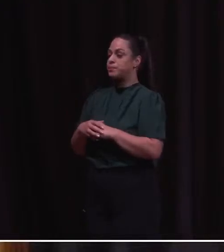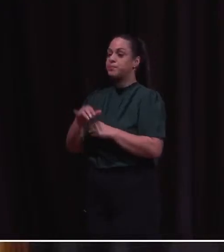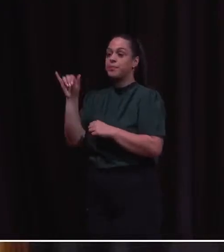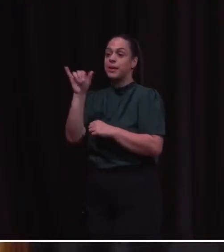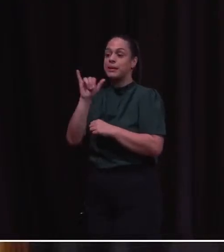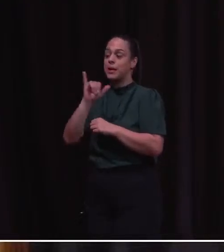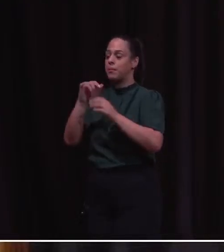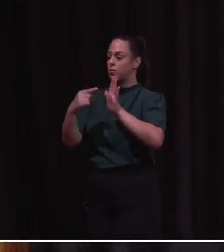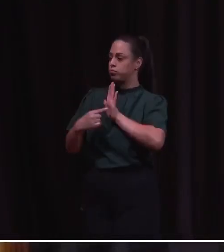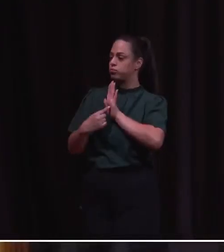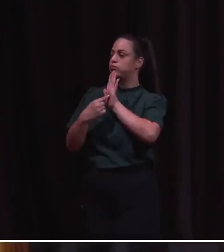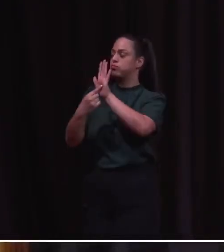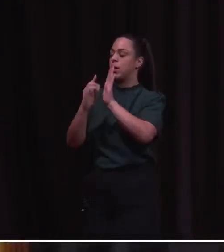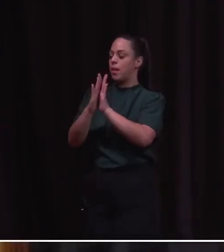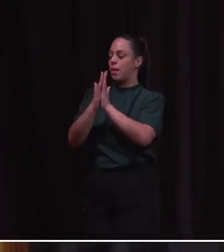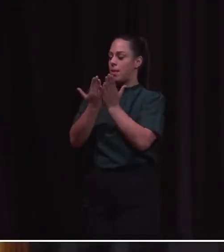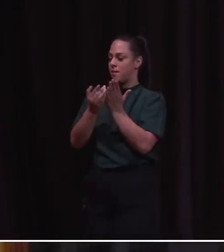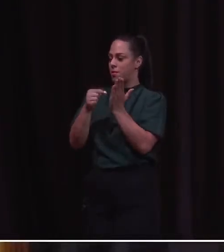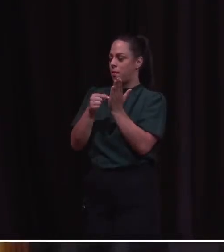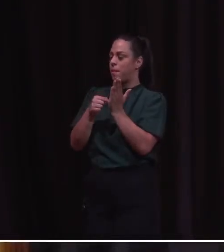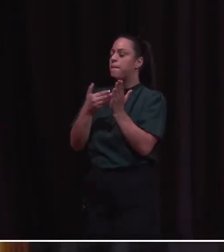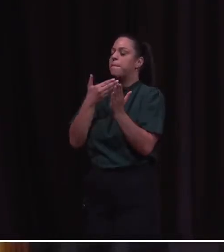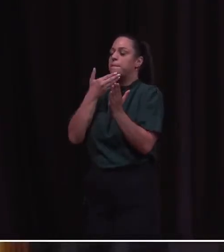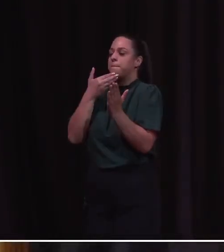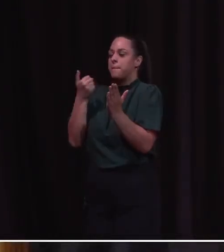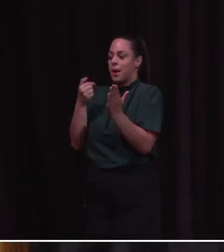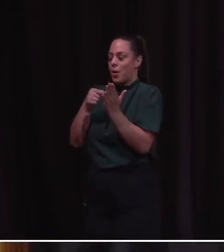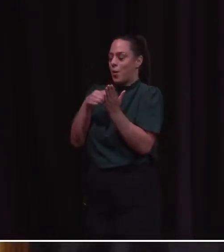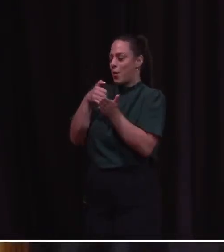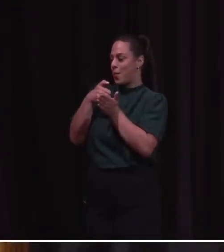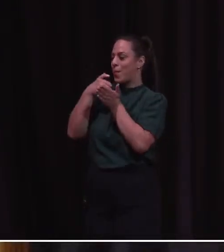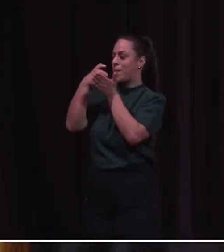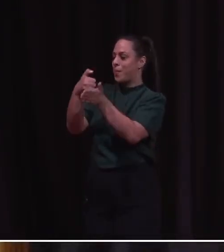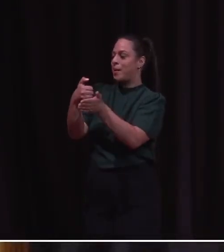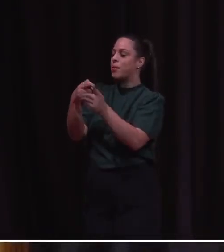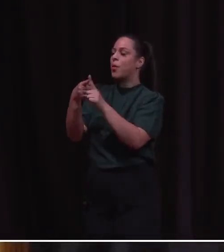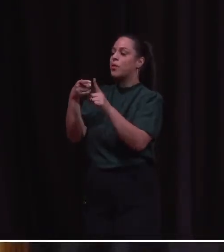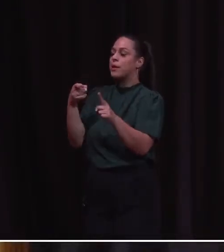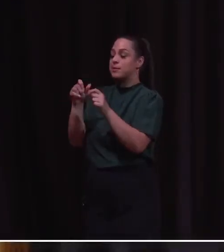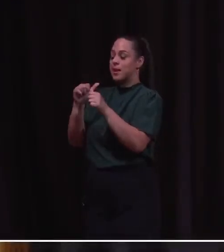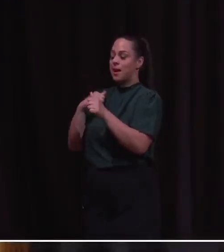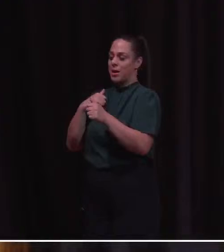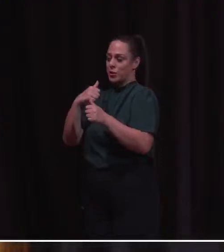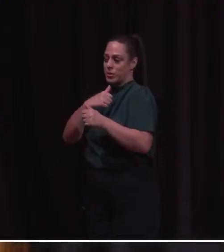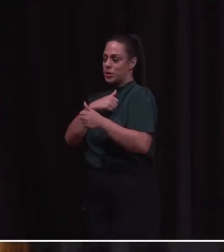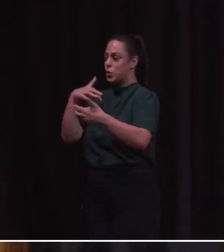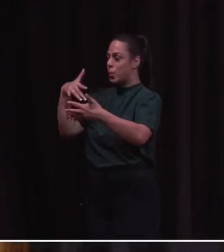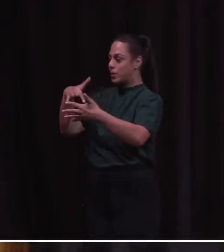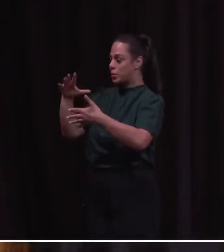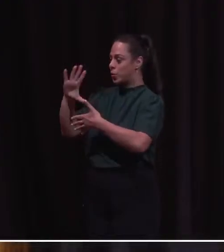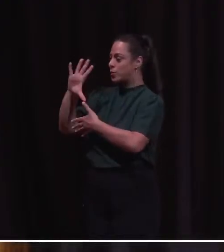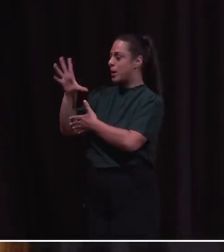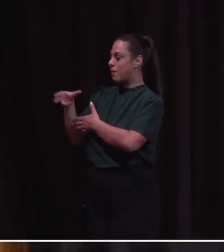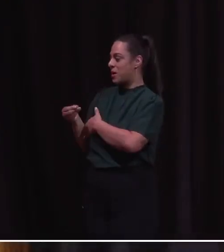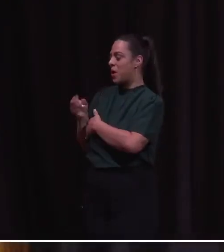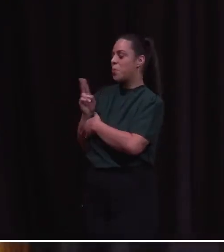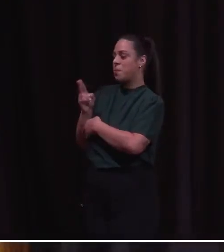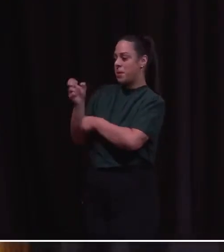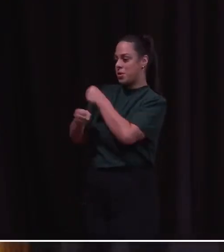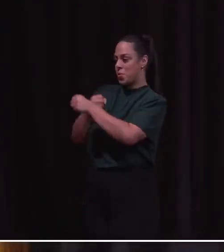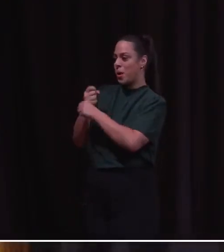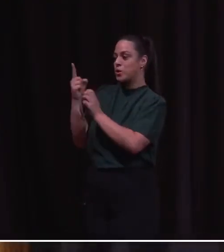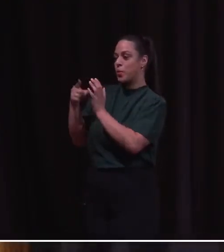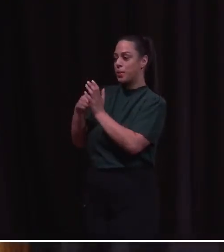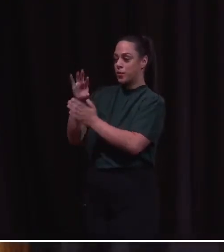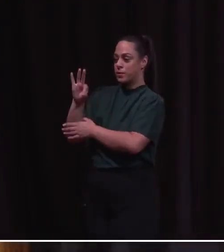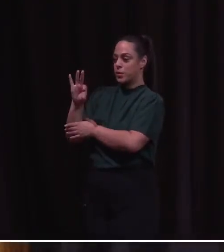fue finalista para el premio al mejor libro de la Asociación de Estudios Africanos en el mismo año. Oyèrónkẹ es